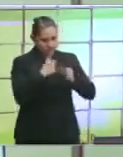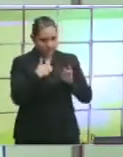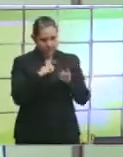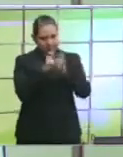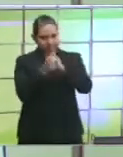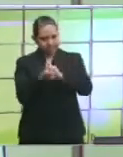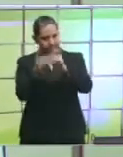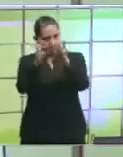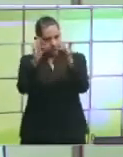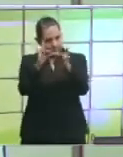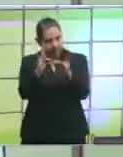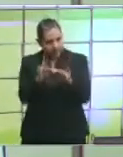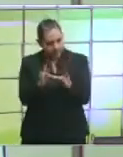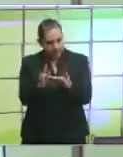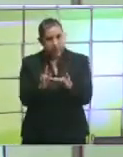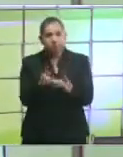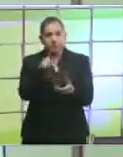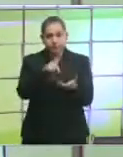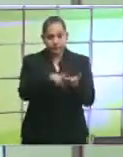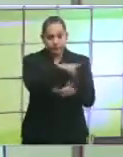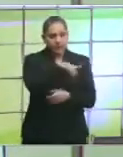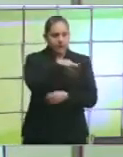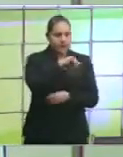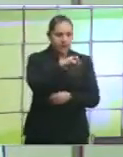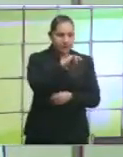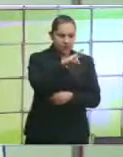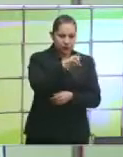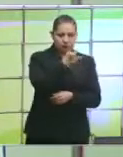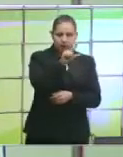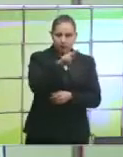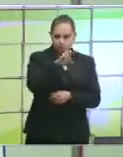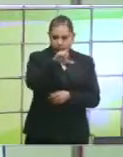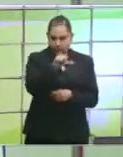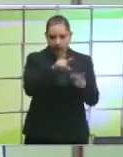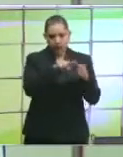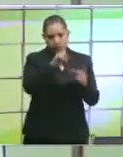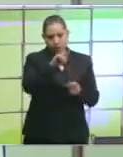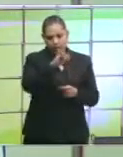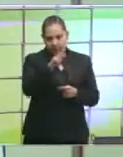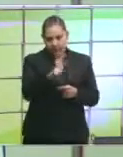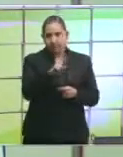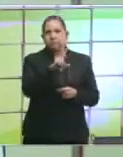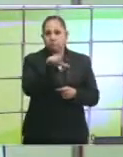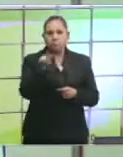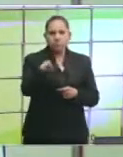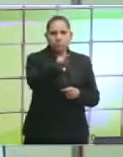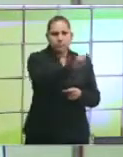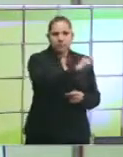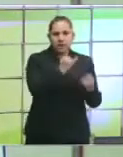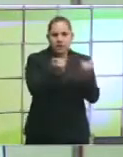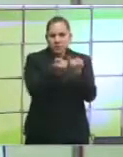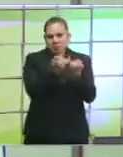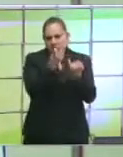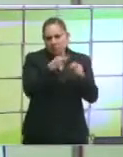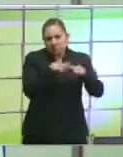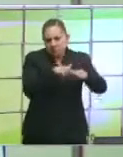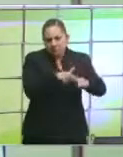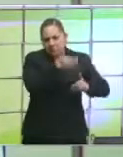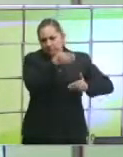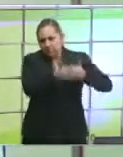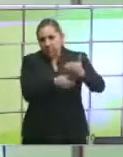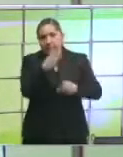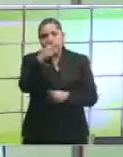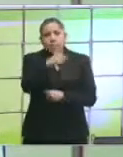después el ministro suelen ministro ortiz etcétera lo siguieron y lo hemos ido razonablemente manteniendo pero si no se entrena